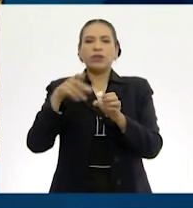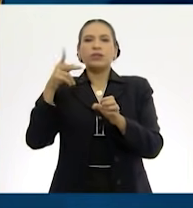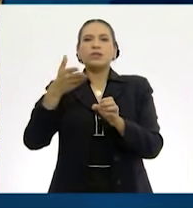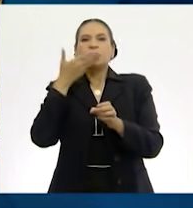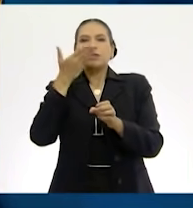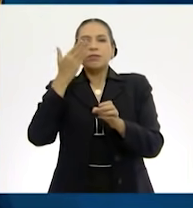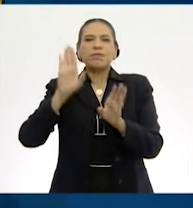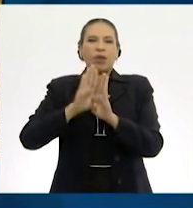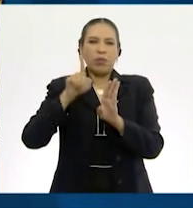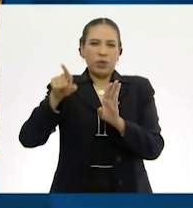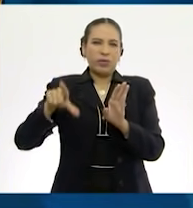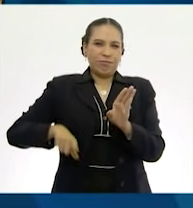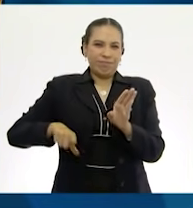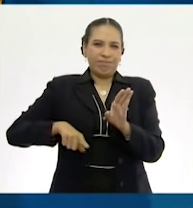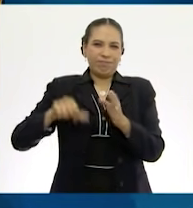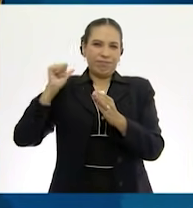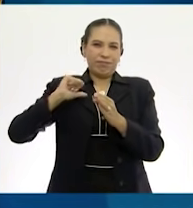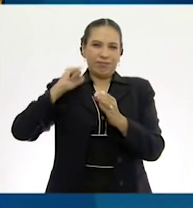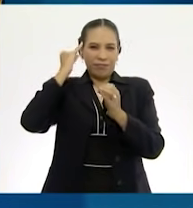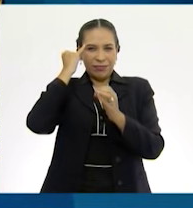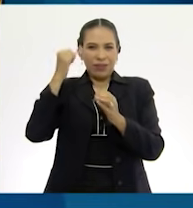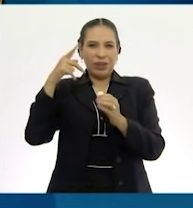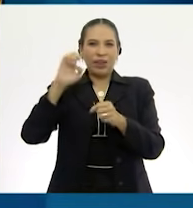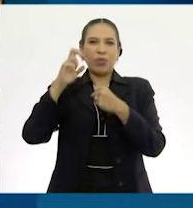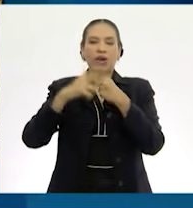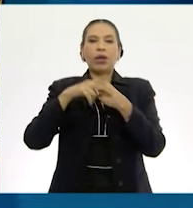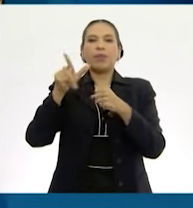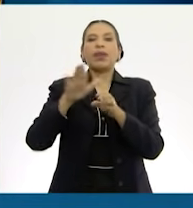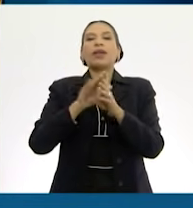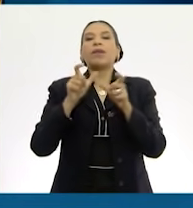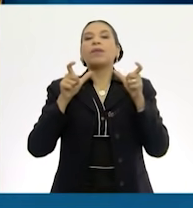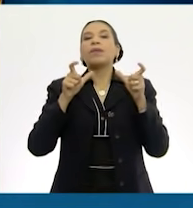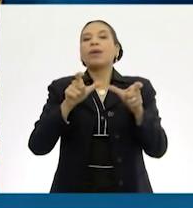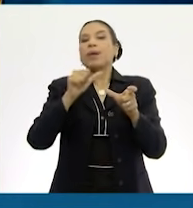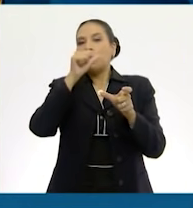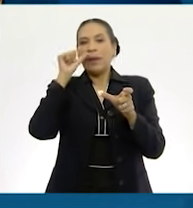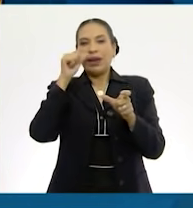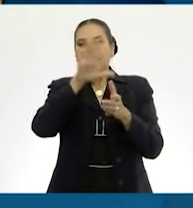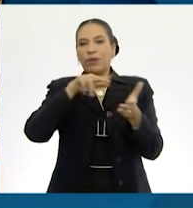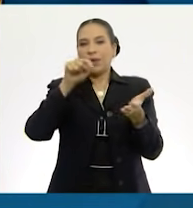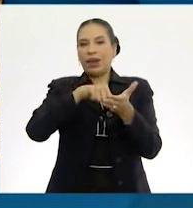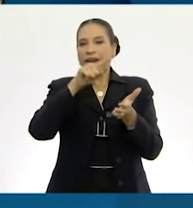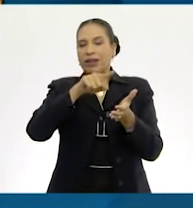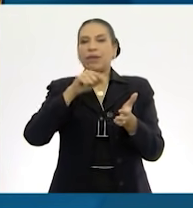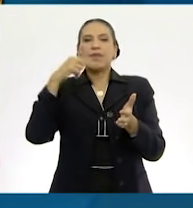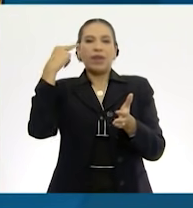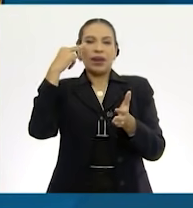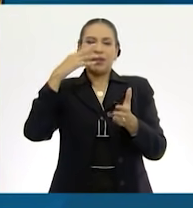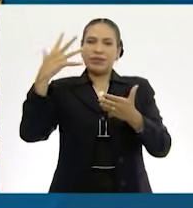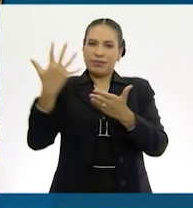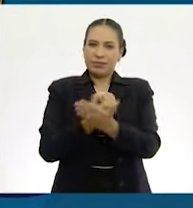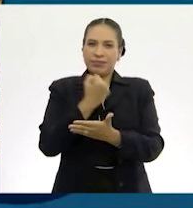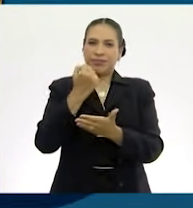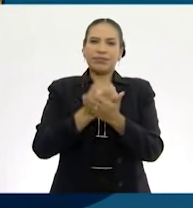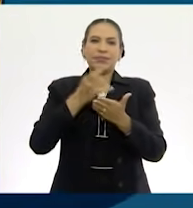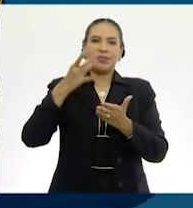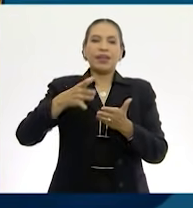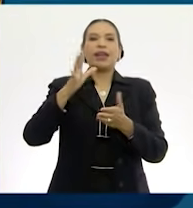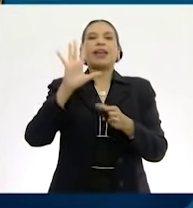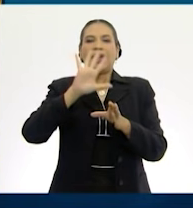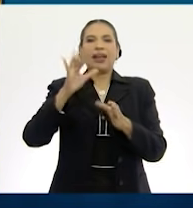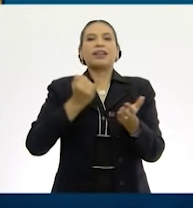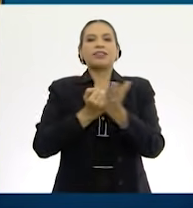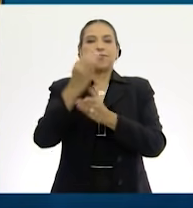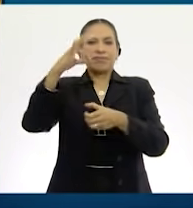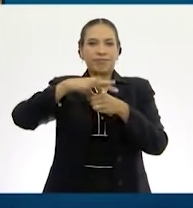Europa. Juárez fue sitiado en Veracruz, ciudad de raíz liberal, pero salió triunfante y fue electo